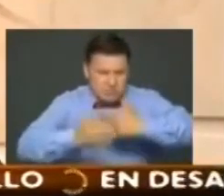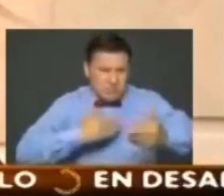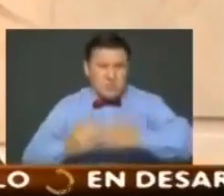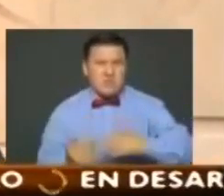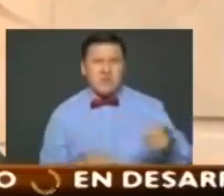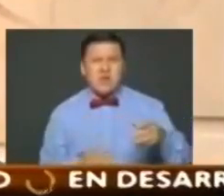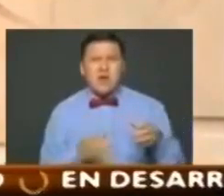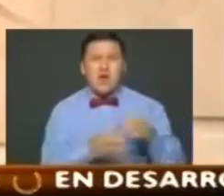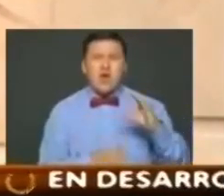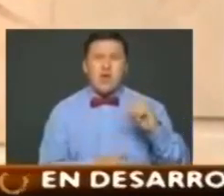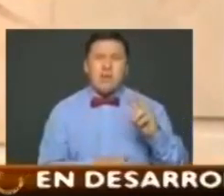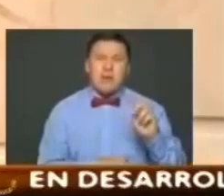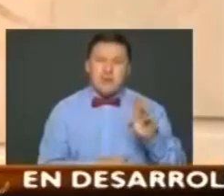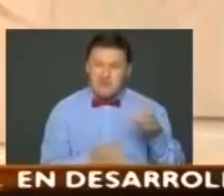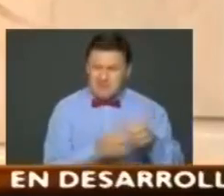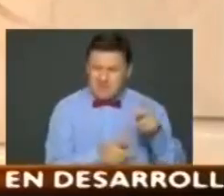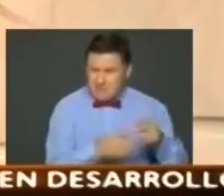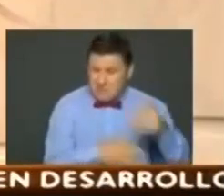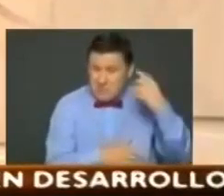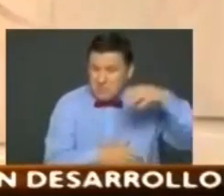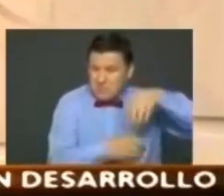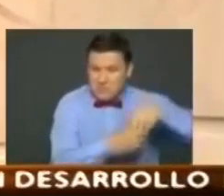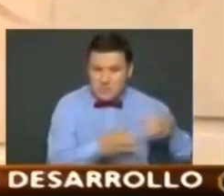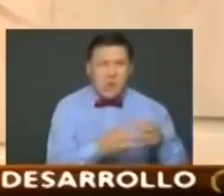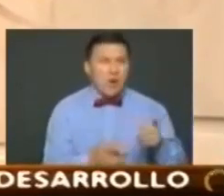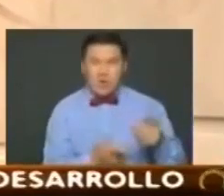Convivir pueden ser un instrumento útil en ese sentido.